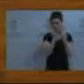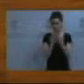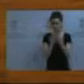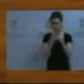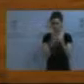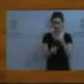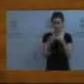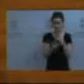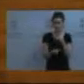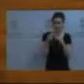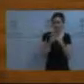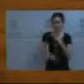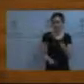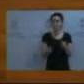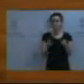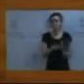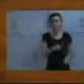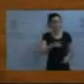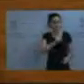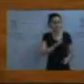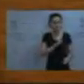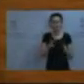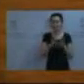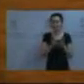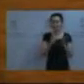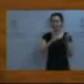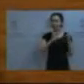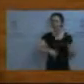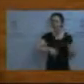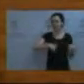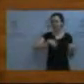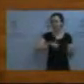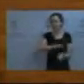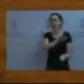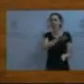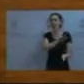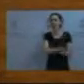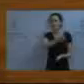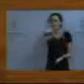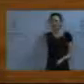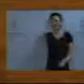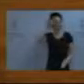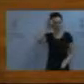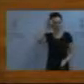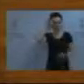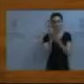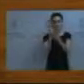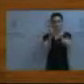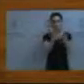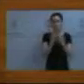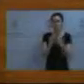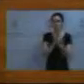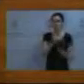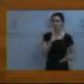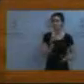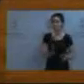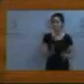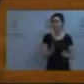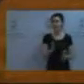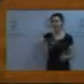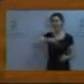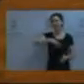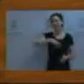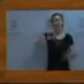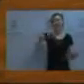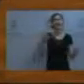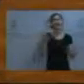diario, en universidades españolas, en Granada, en Sevilla, en Málaga, en Madrid, están estudiando los efectos del cannabis. ¿Qué